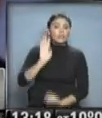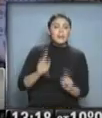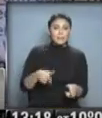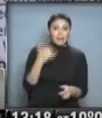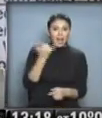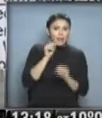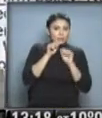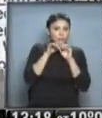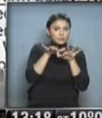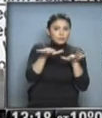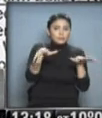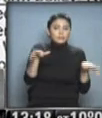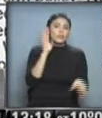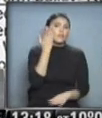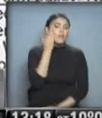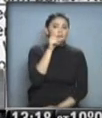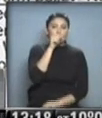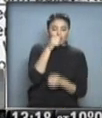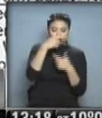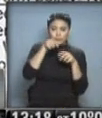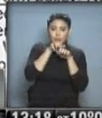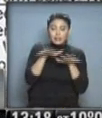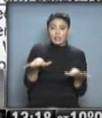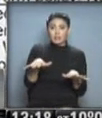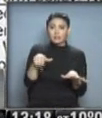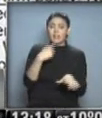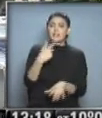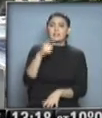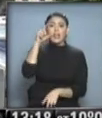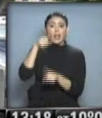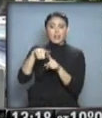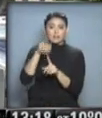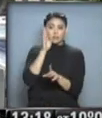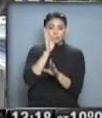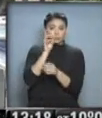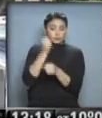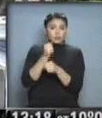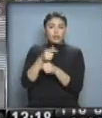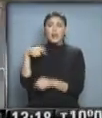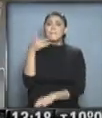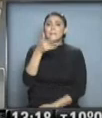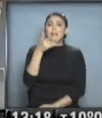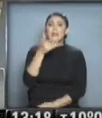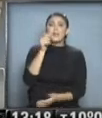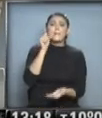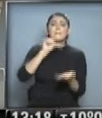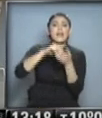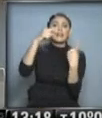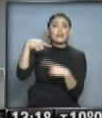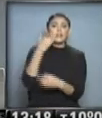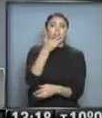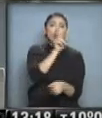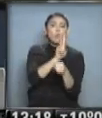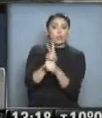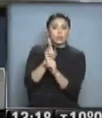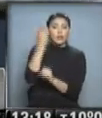que está circulando a partir de las redes sociales que afirmaba que Edward Snowden, que había pedido asilo político a varios países, luego